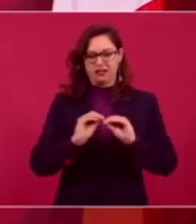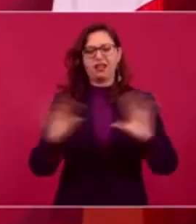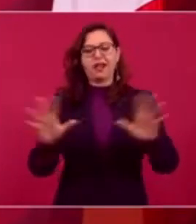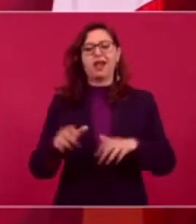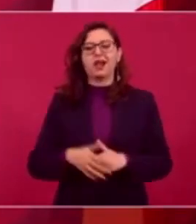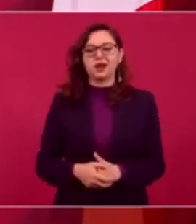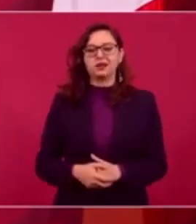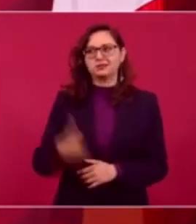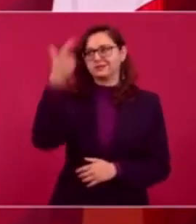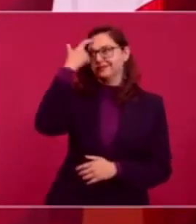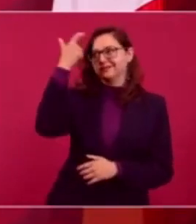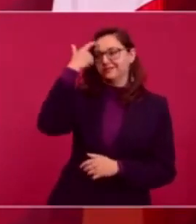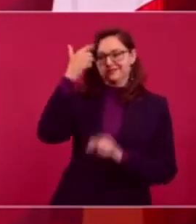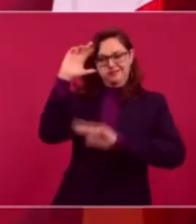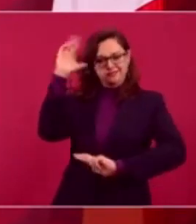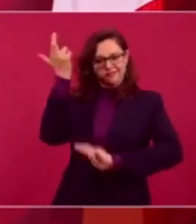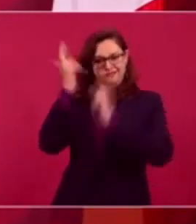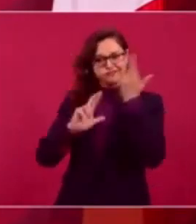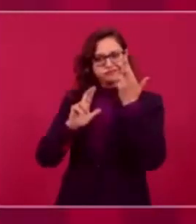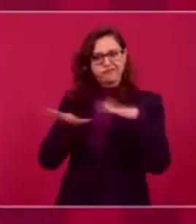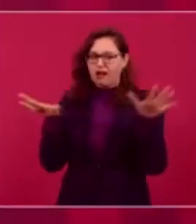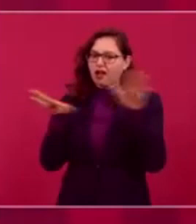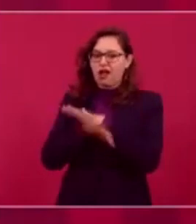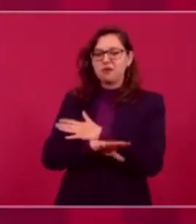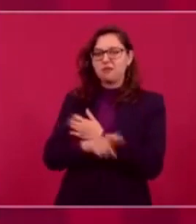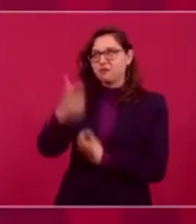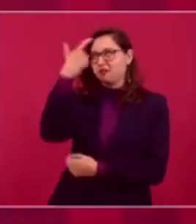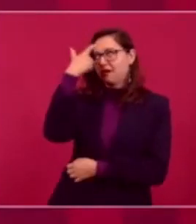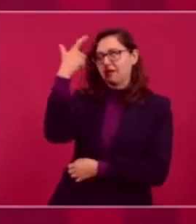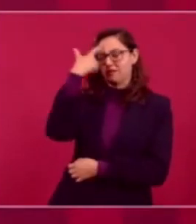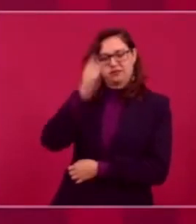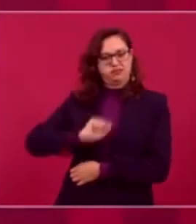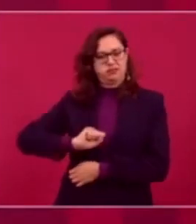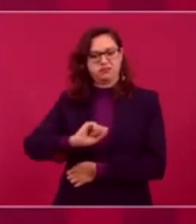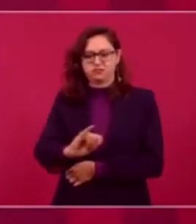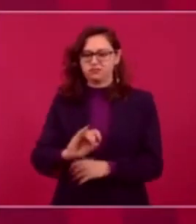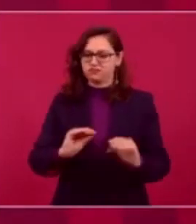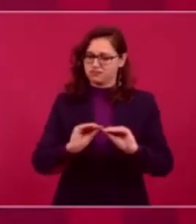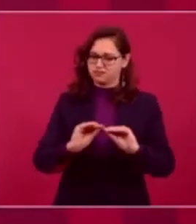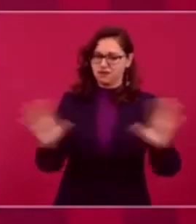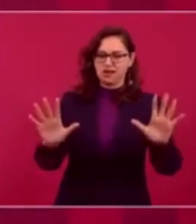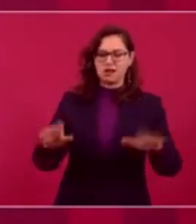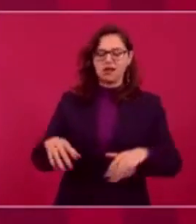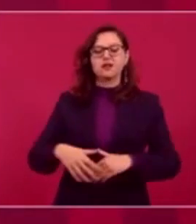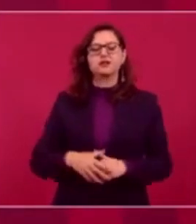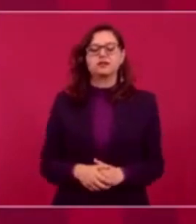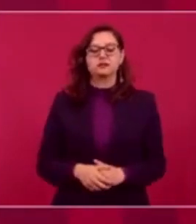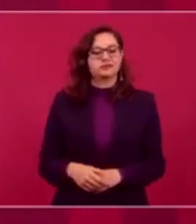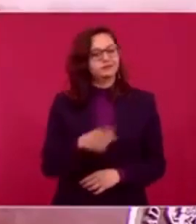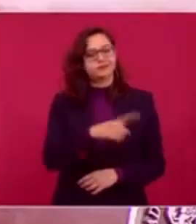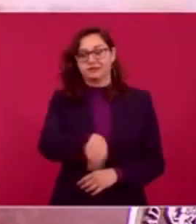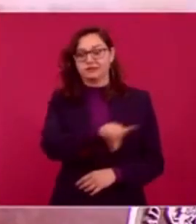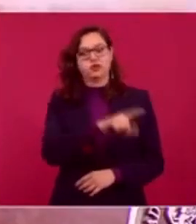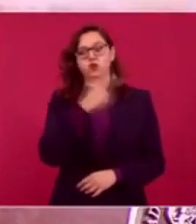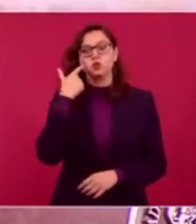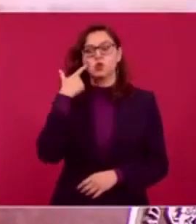Si estamos por la revolución de las conciencias, y eso es lo que ellos no